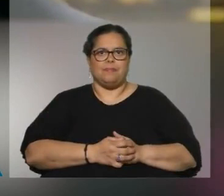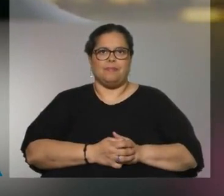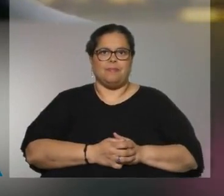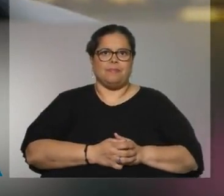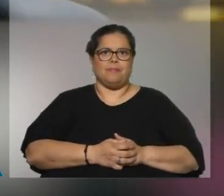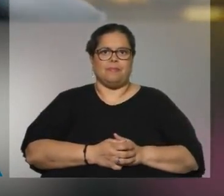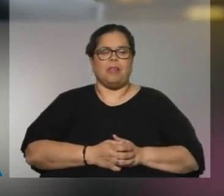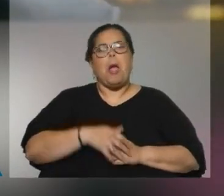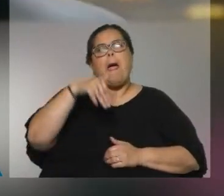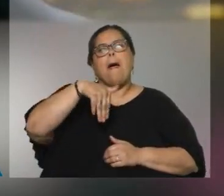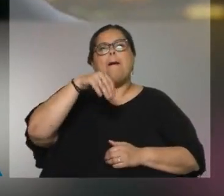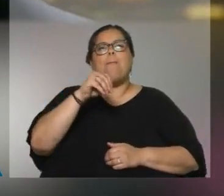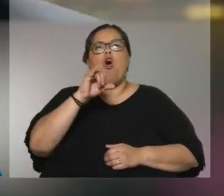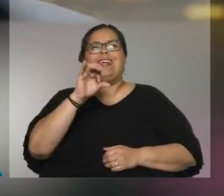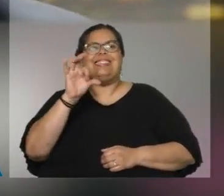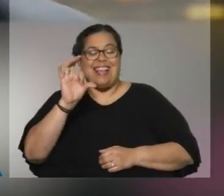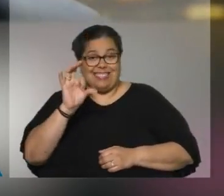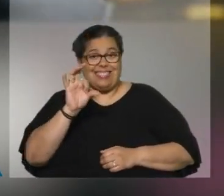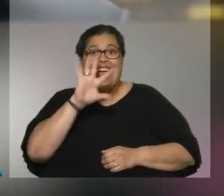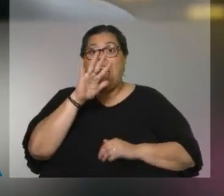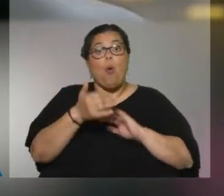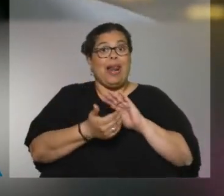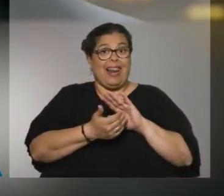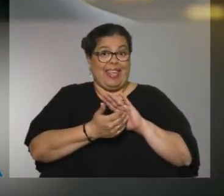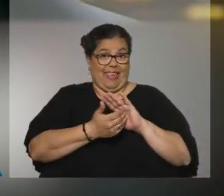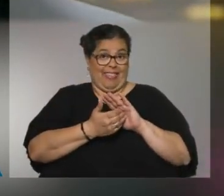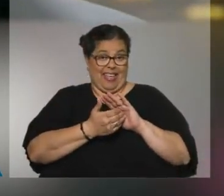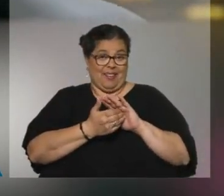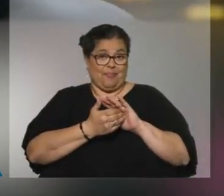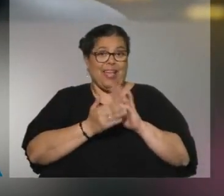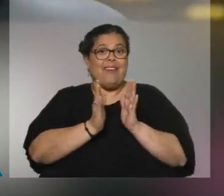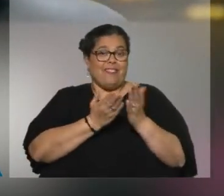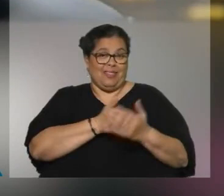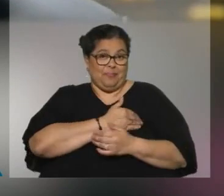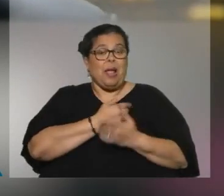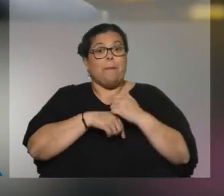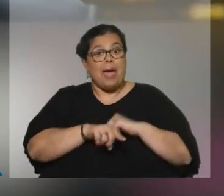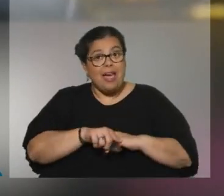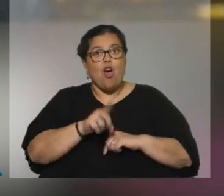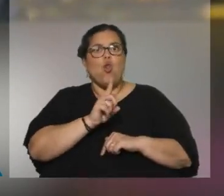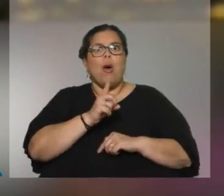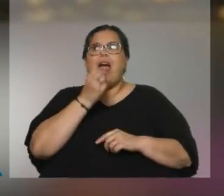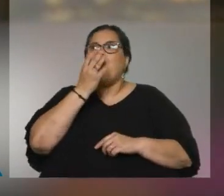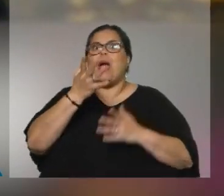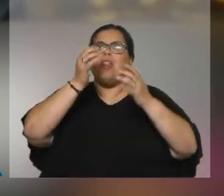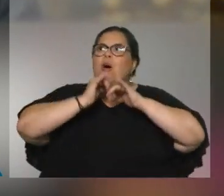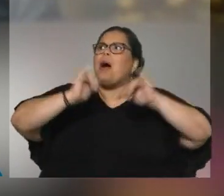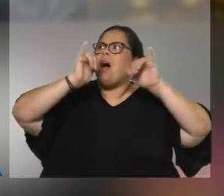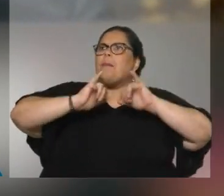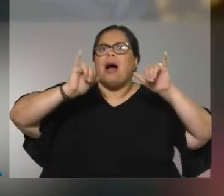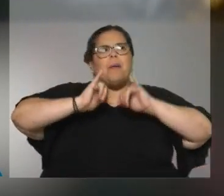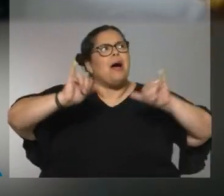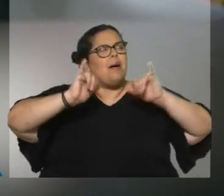Moisés era un gran líder pero no era bueno divulgando